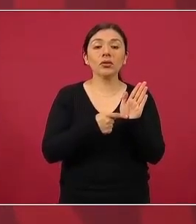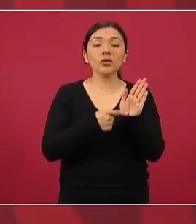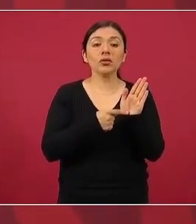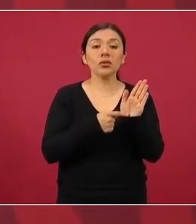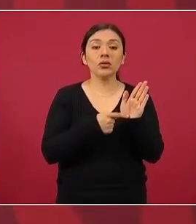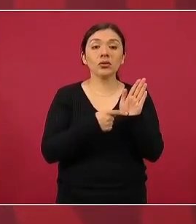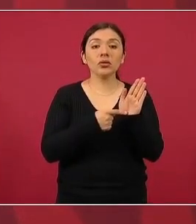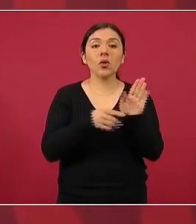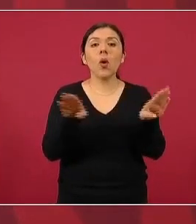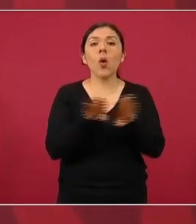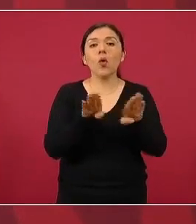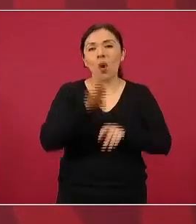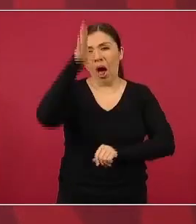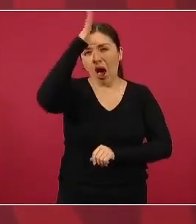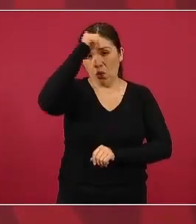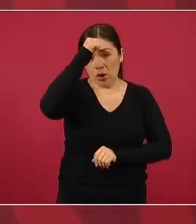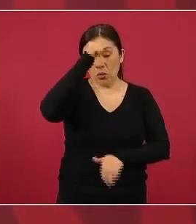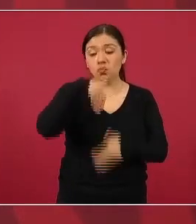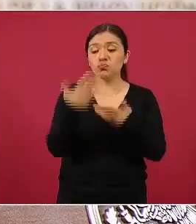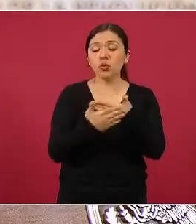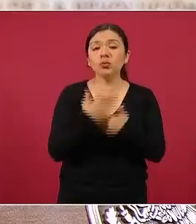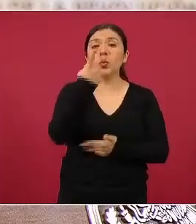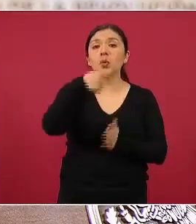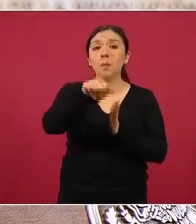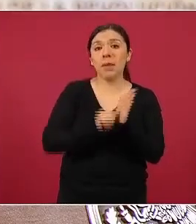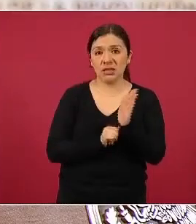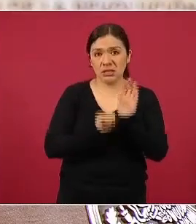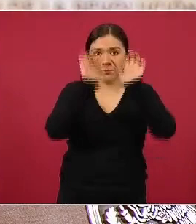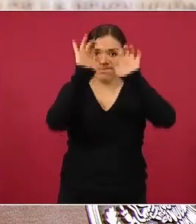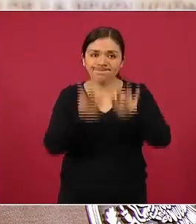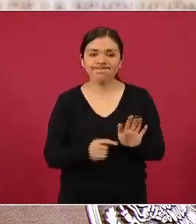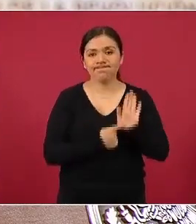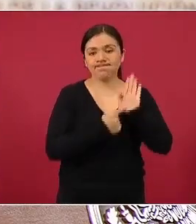entendimiento en un mes.